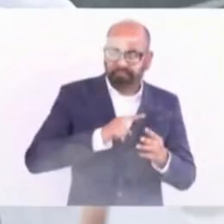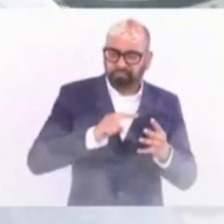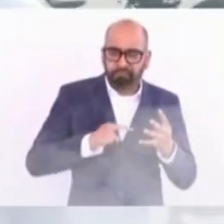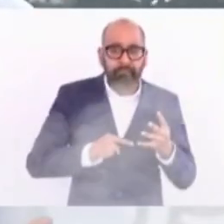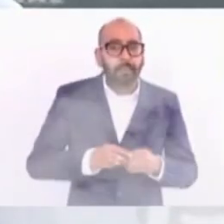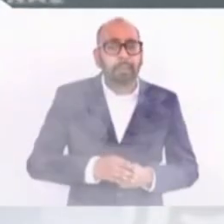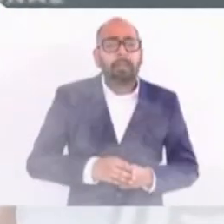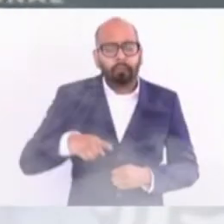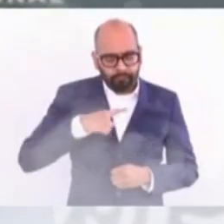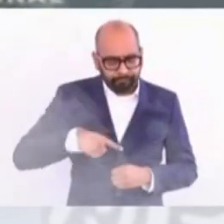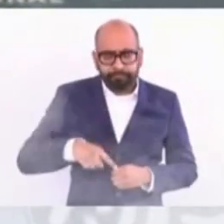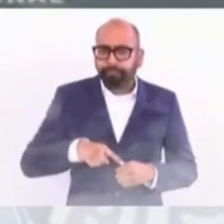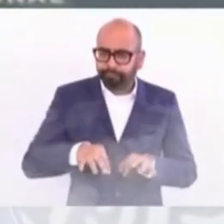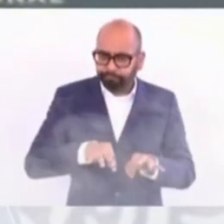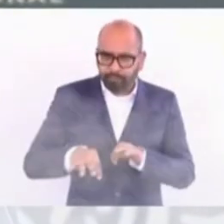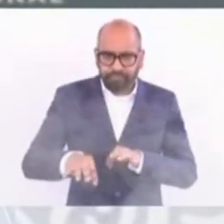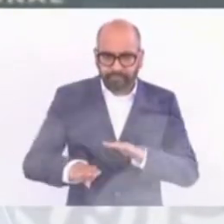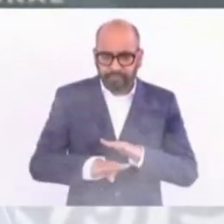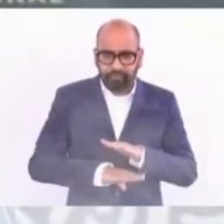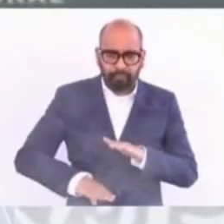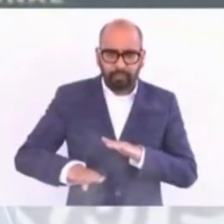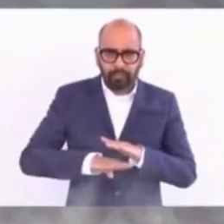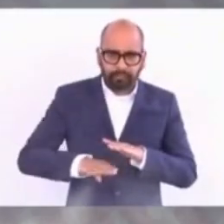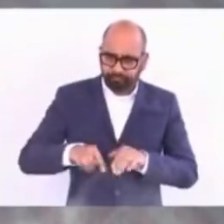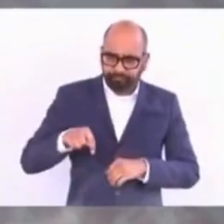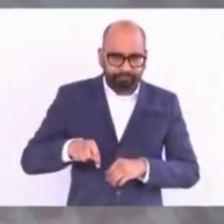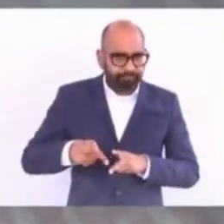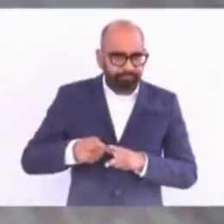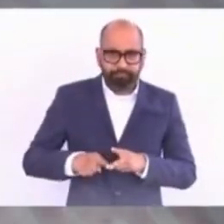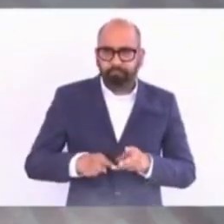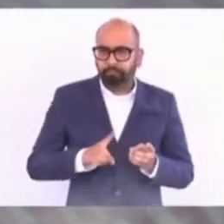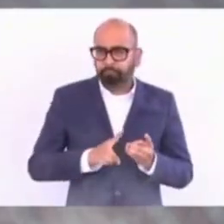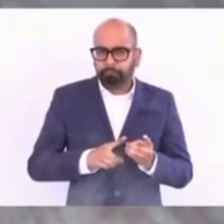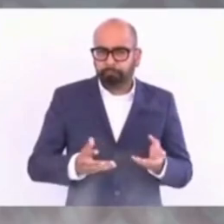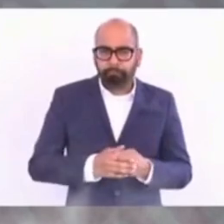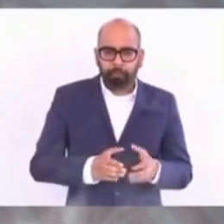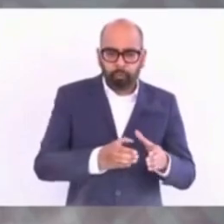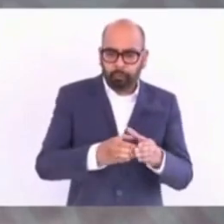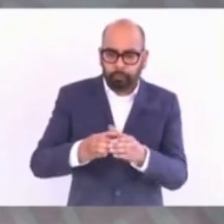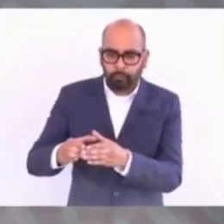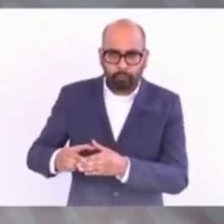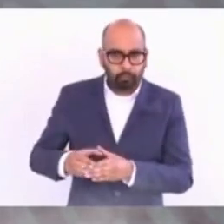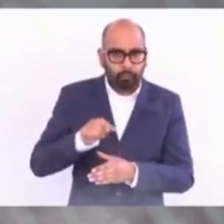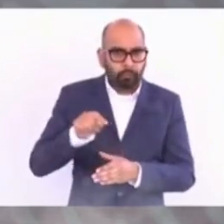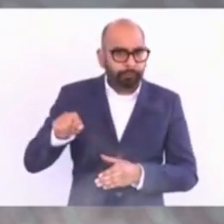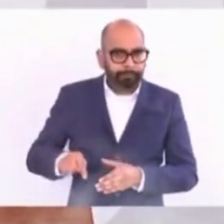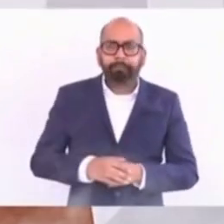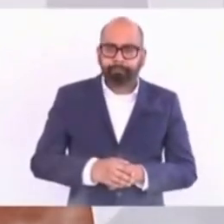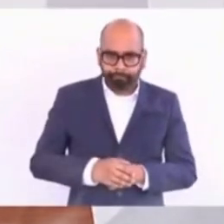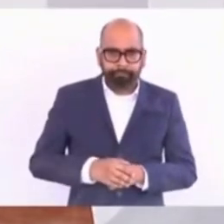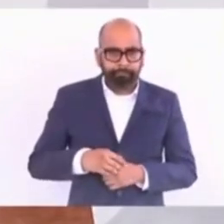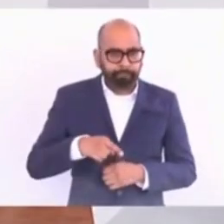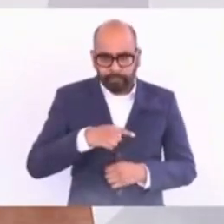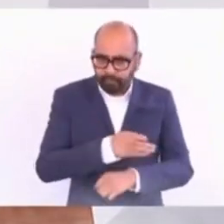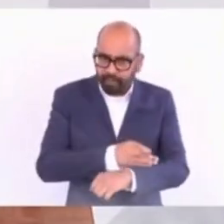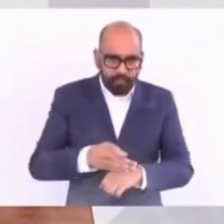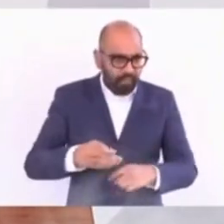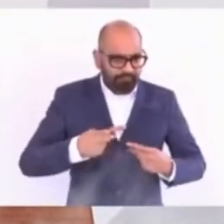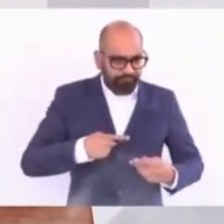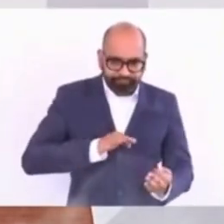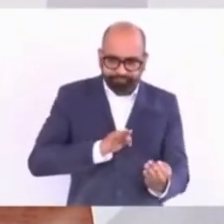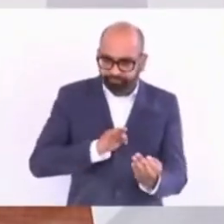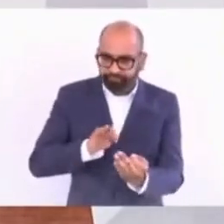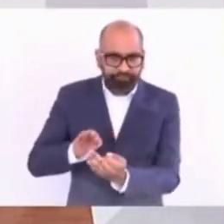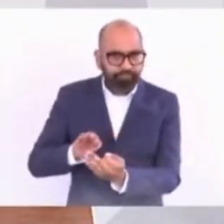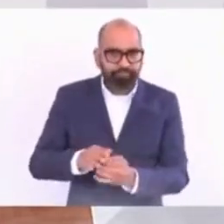Estamos trabajando abajo, en las comunidades, diría, llegándole a las familias, me canso, como